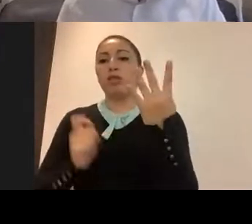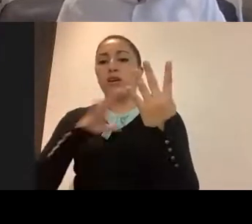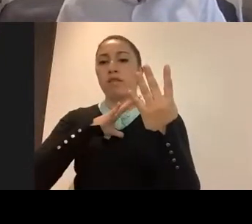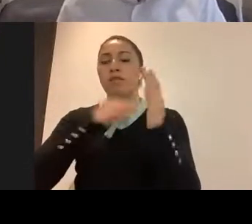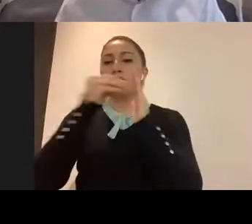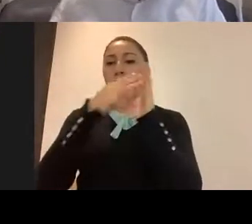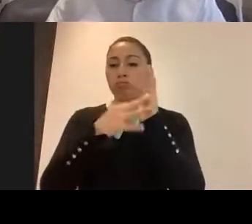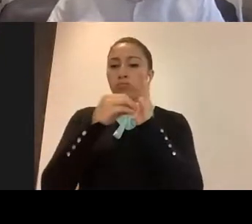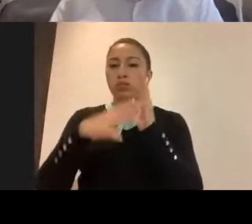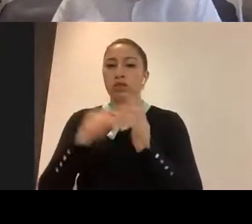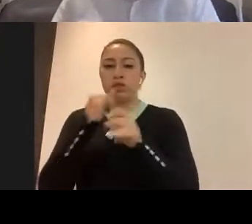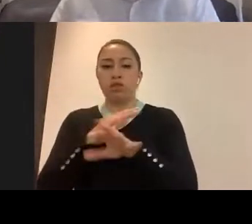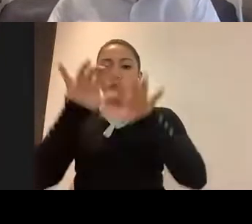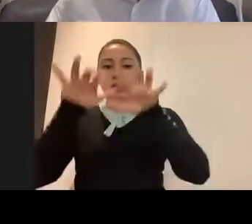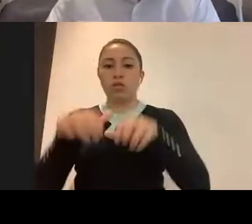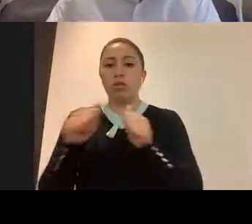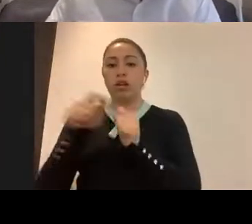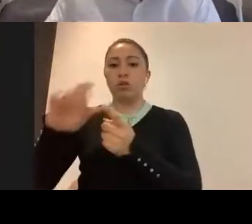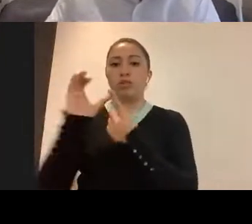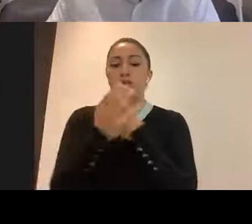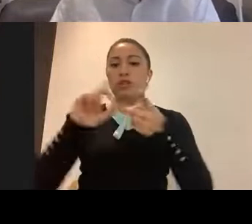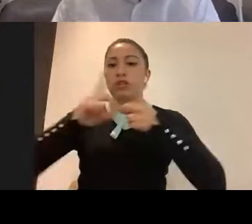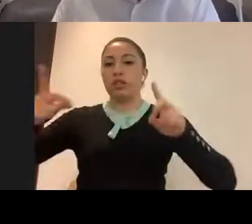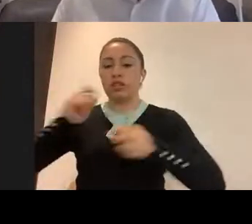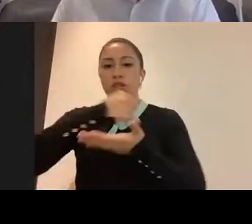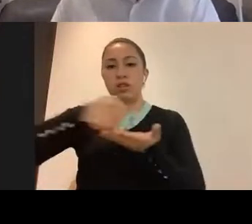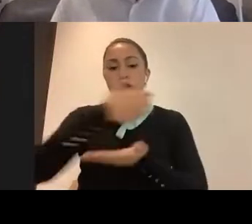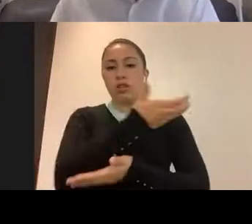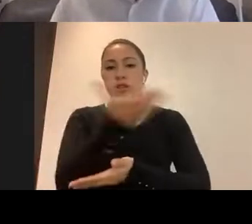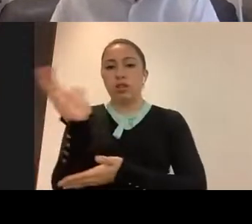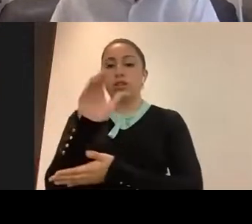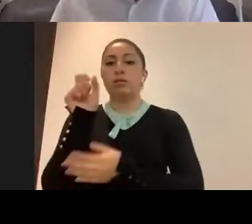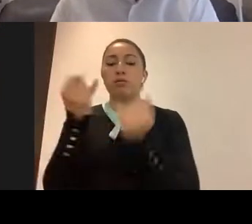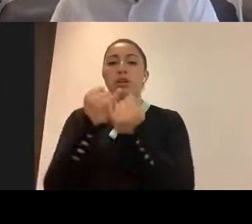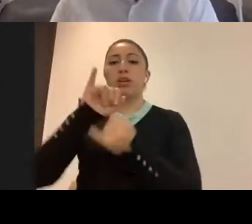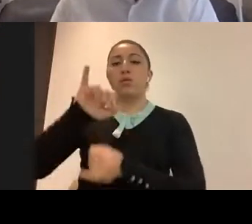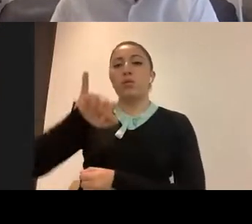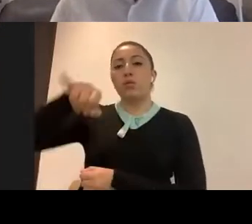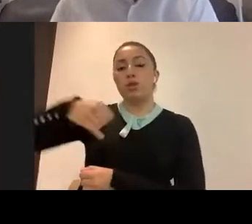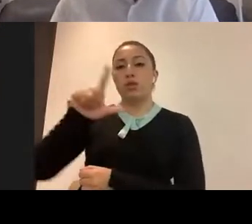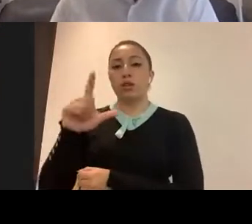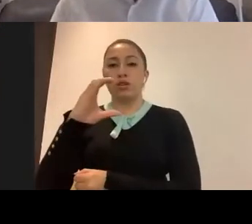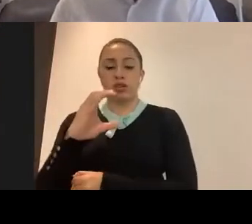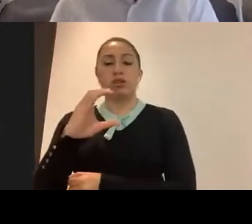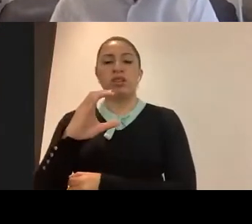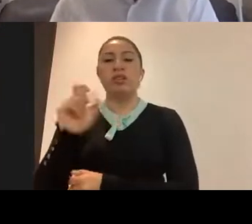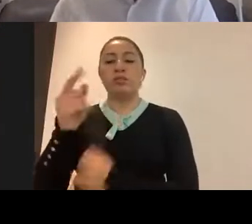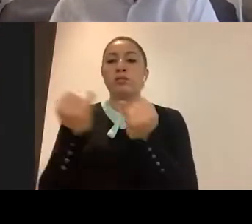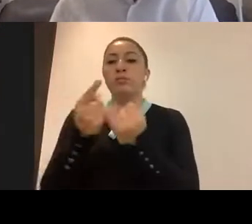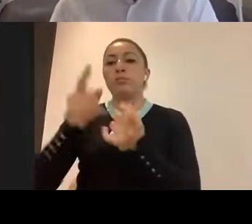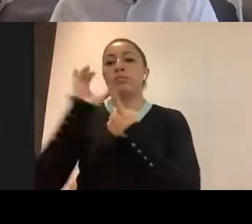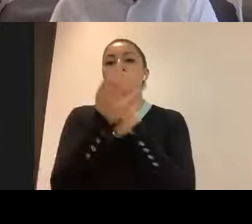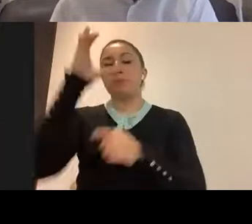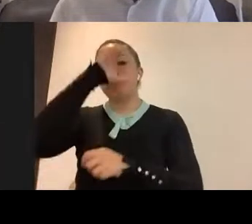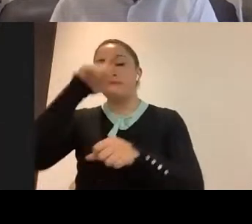informes de la Comisión de Desarrollo Rural, de la Junta Local de Conciliación y Arbitraje, de la Comisión de Cultura Física, Recreación y Deporte y